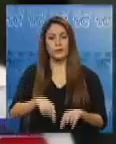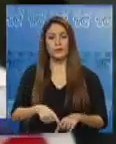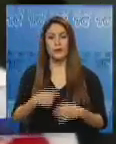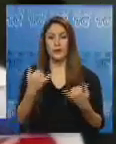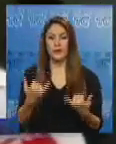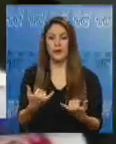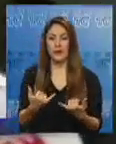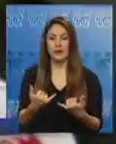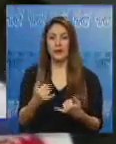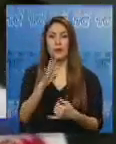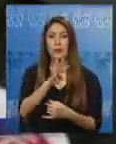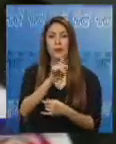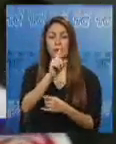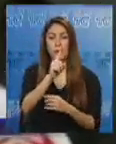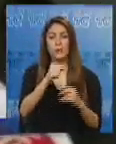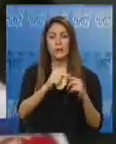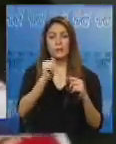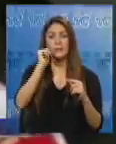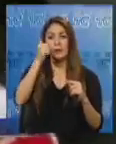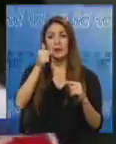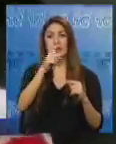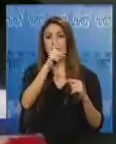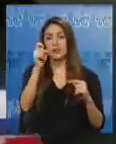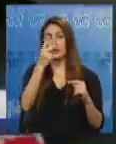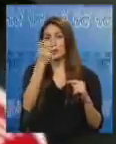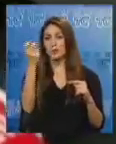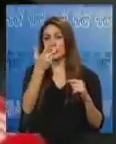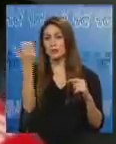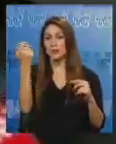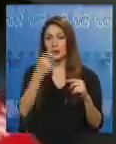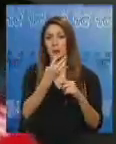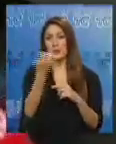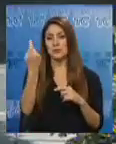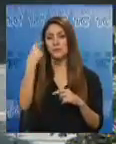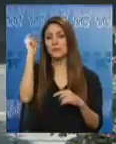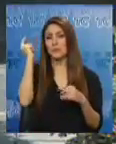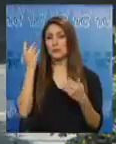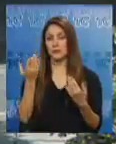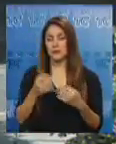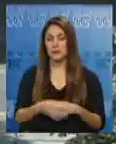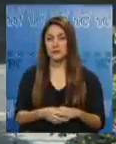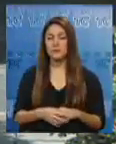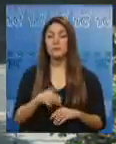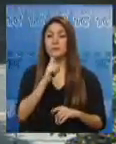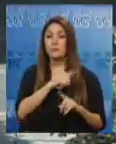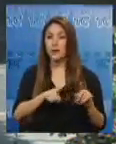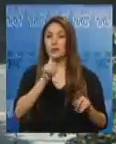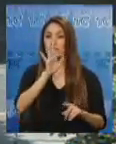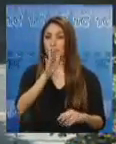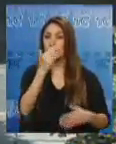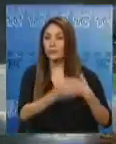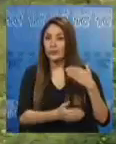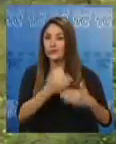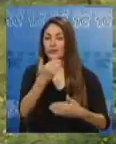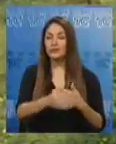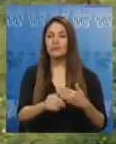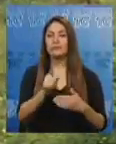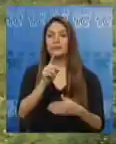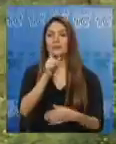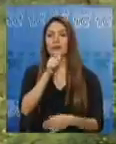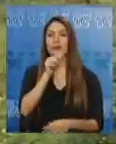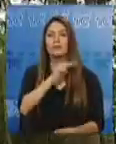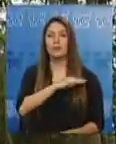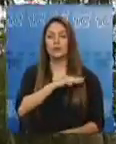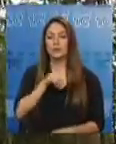Ahora retiramos 41, podemos mañana dar 100, 200, 300 o 400 millones. Y es que en el proceso no se tomó la referencia del avalúo